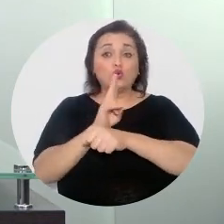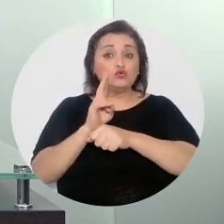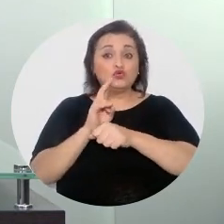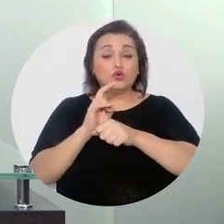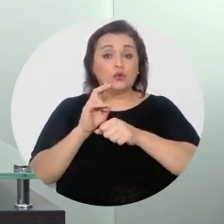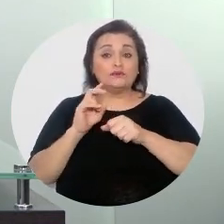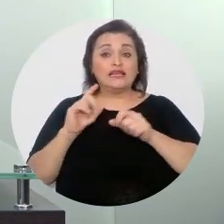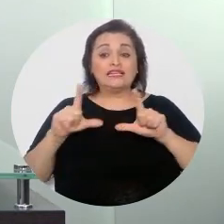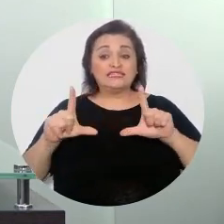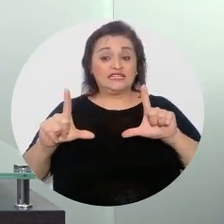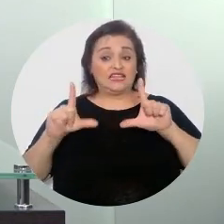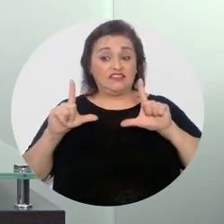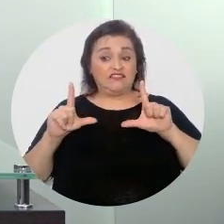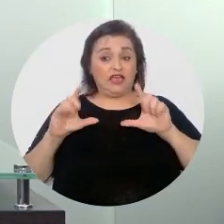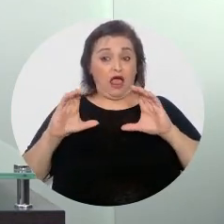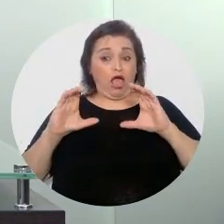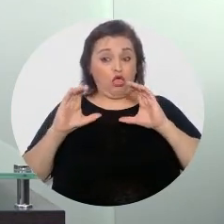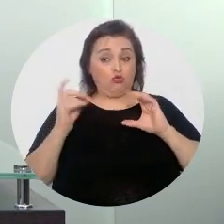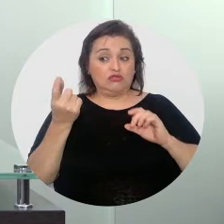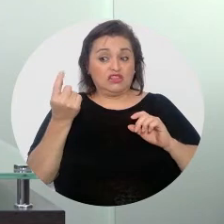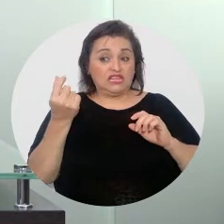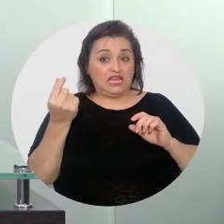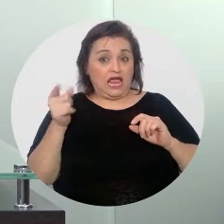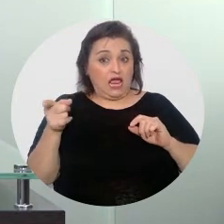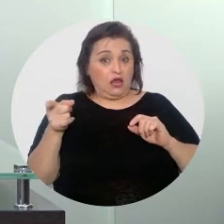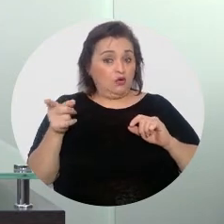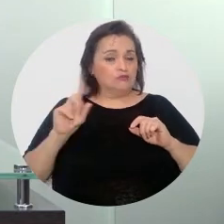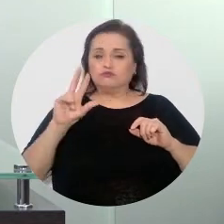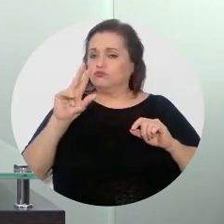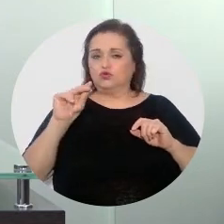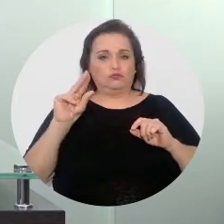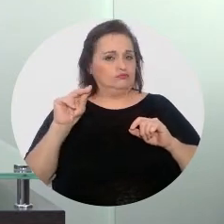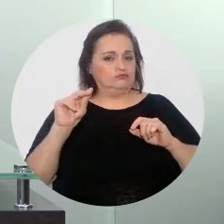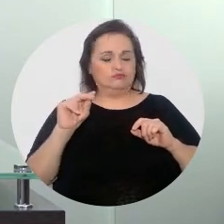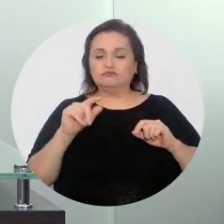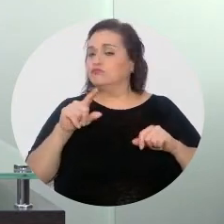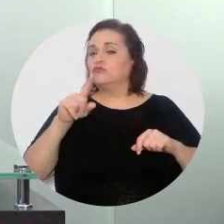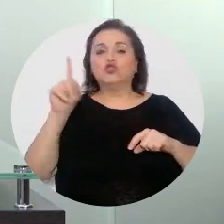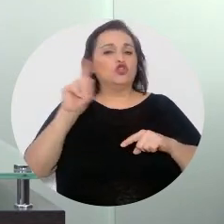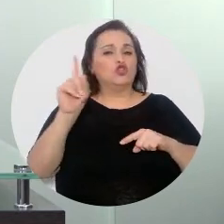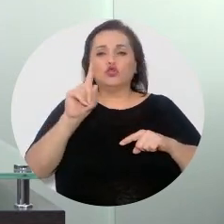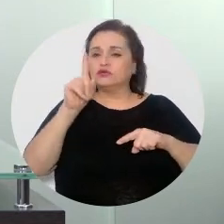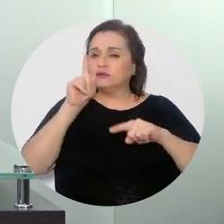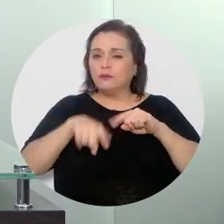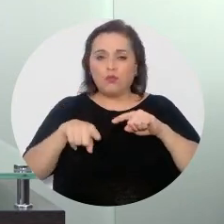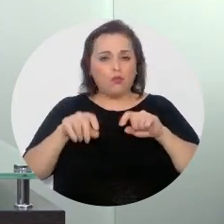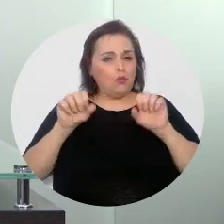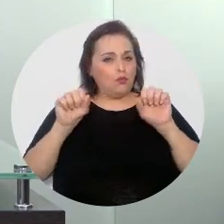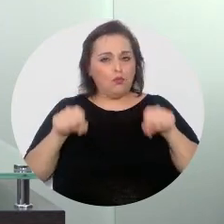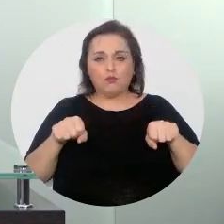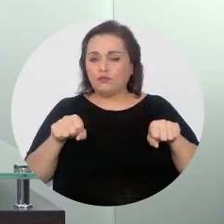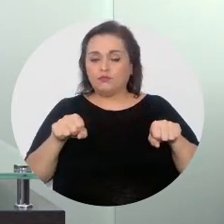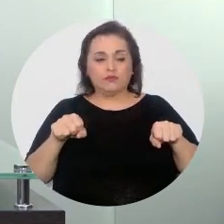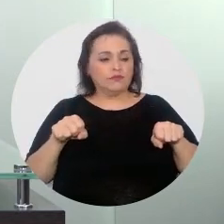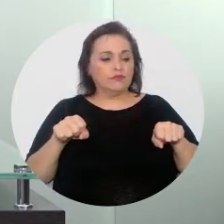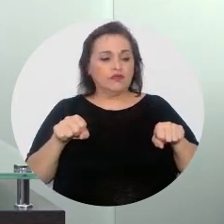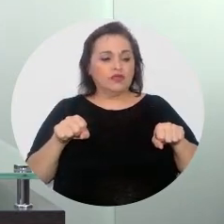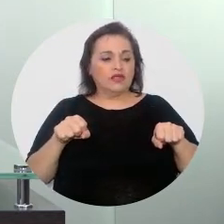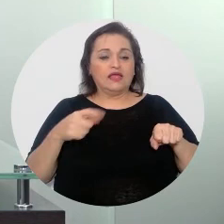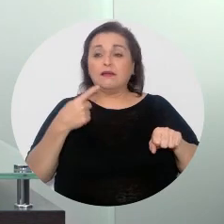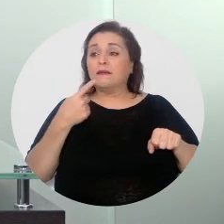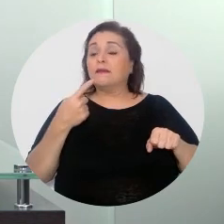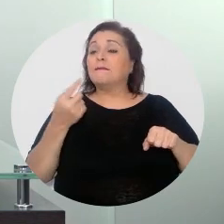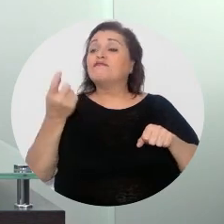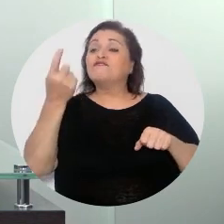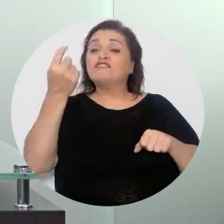hacer uso de los certificados de sesión a los que nos referiremos a la brevedad, y tampoco existe la